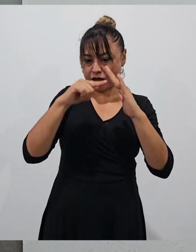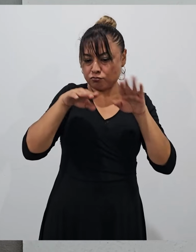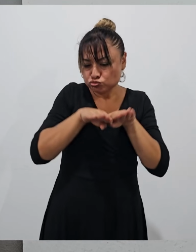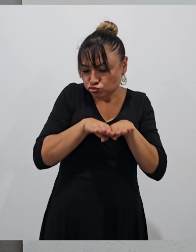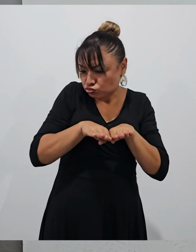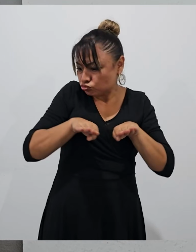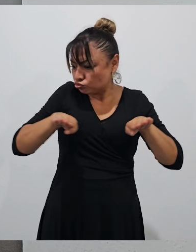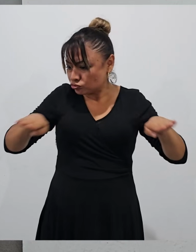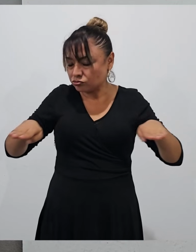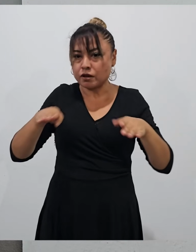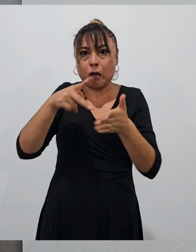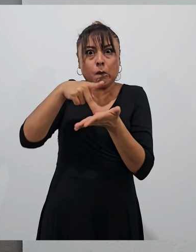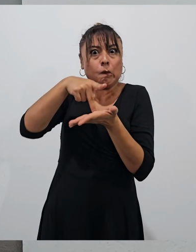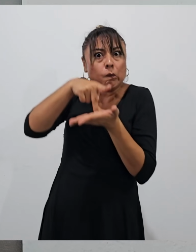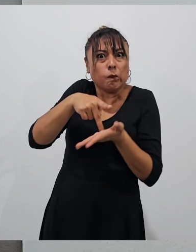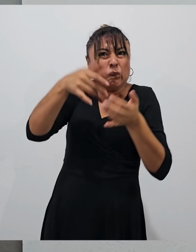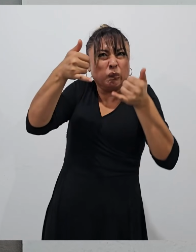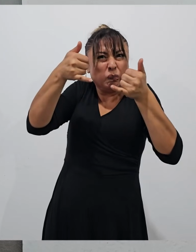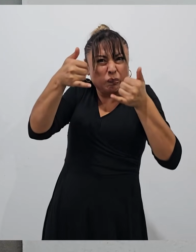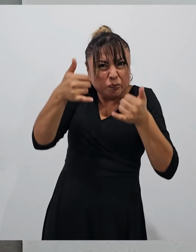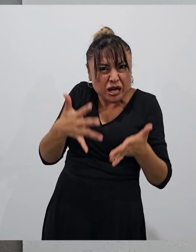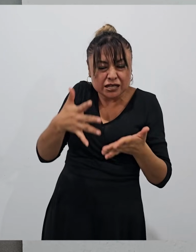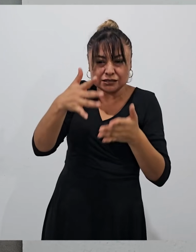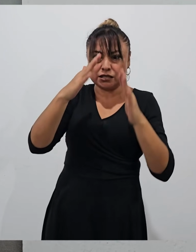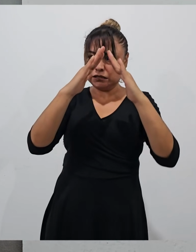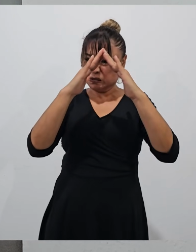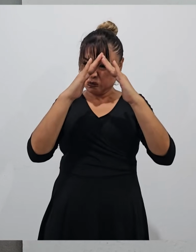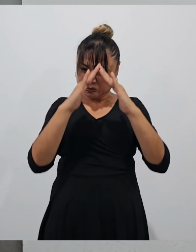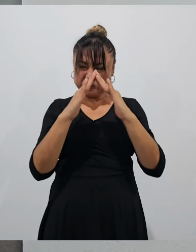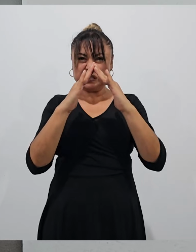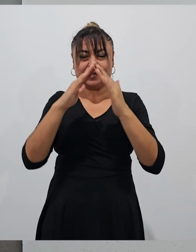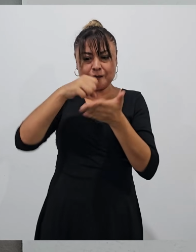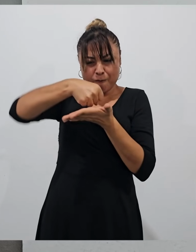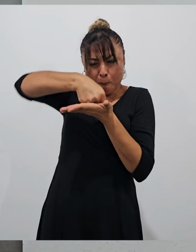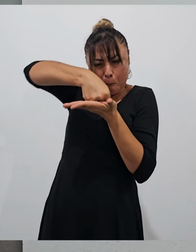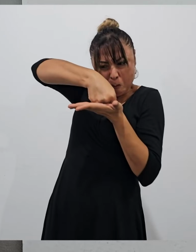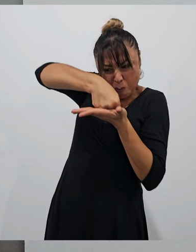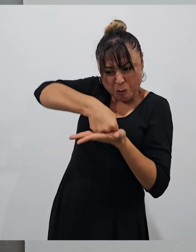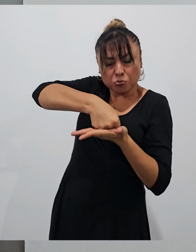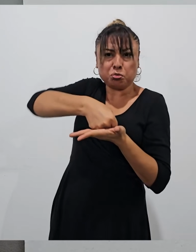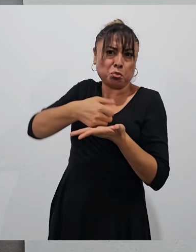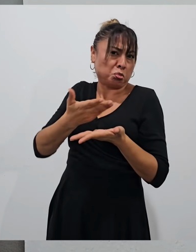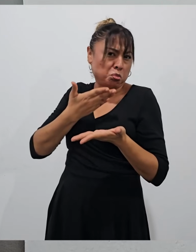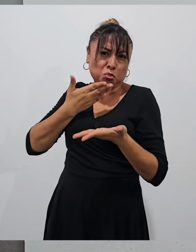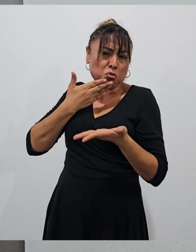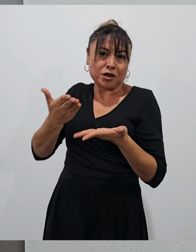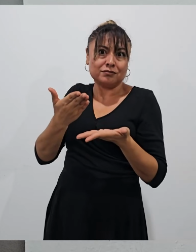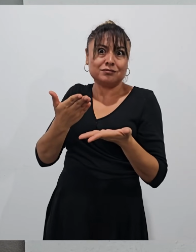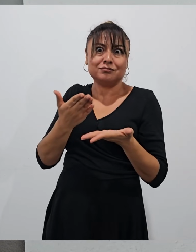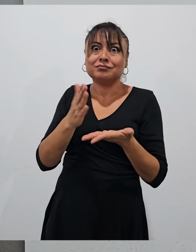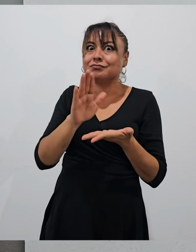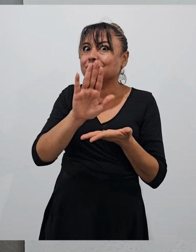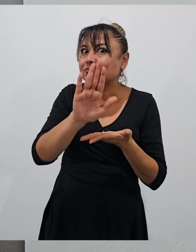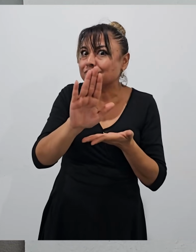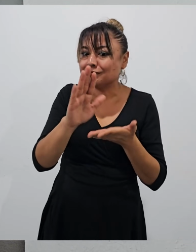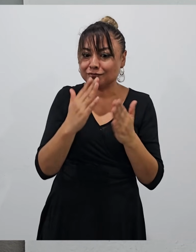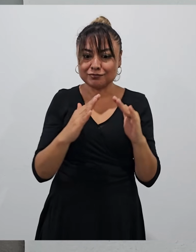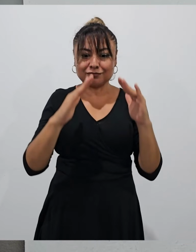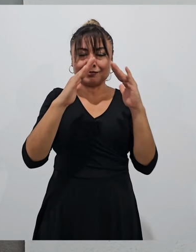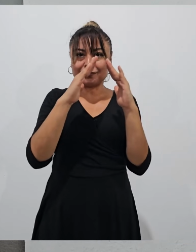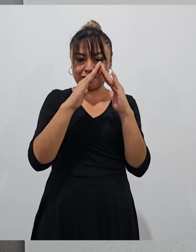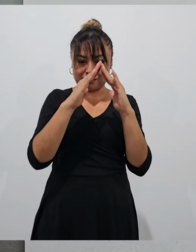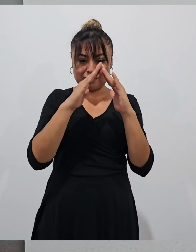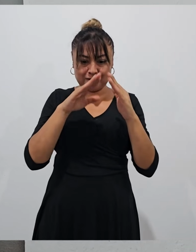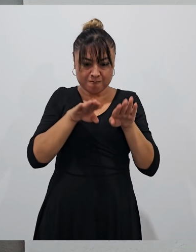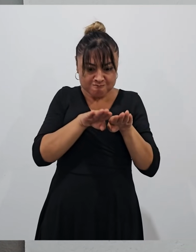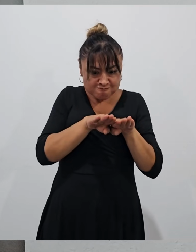la carga y presión o bulbo de presión que ejerce en el suelo se distribuye sin ningún problema. Pero ¿qué pasa cuando tienes una edificación en la que de un lado tienes